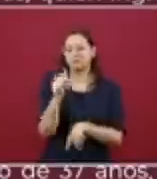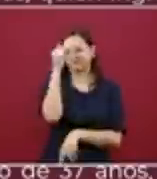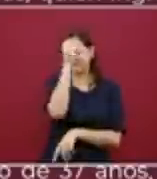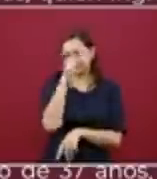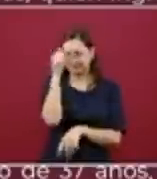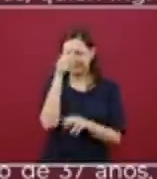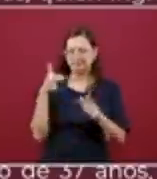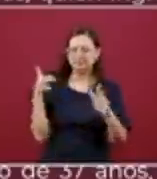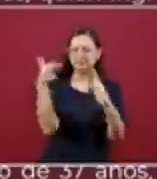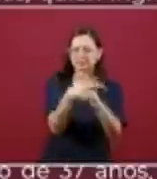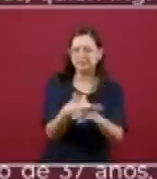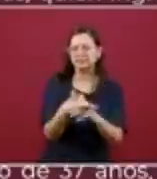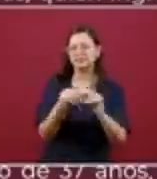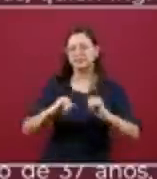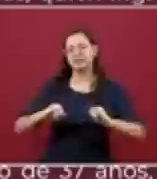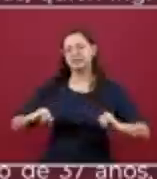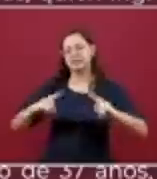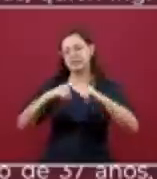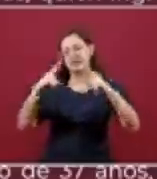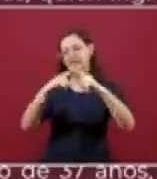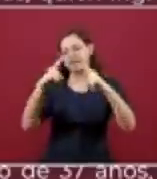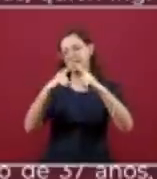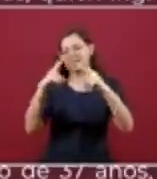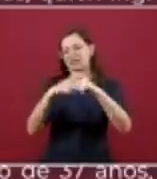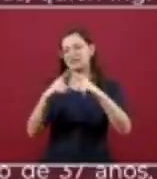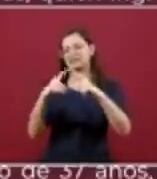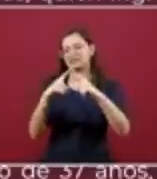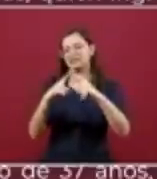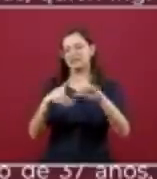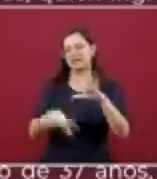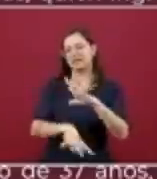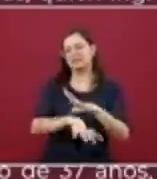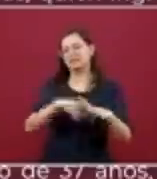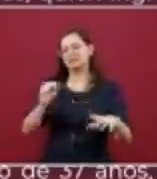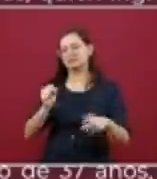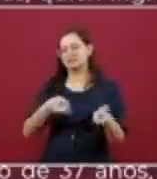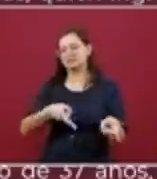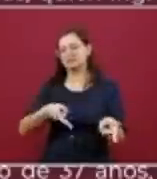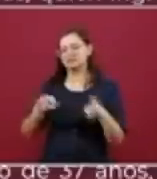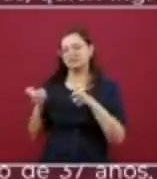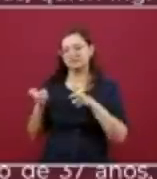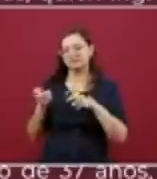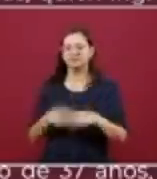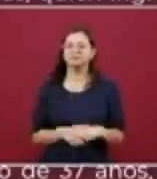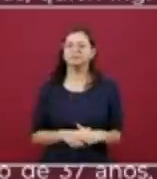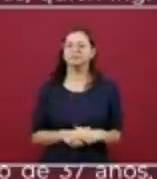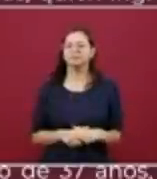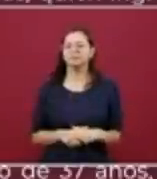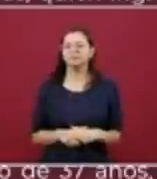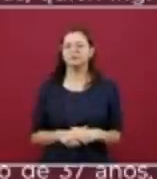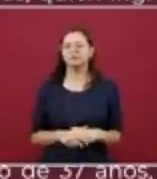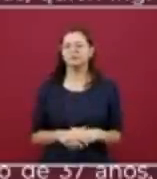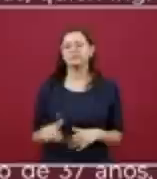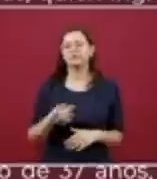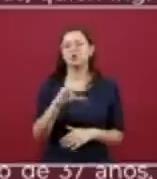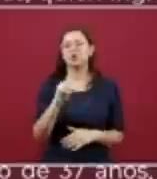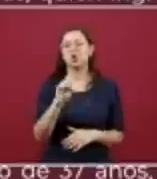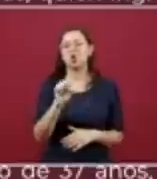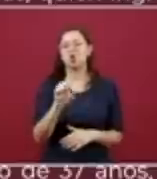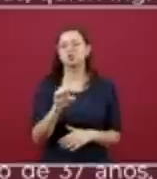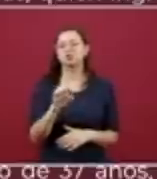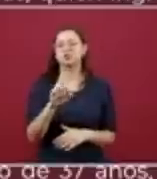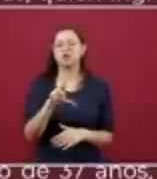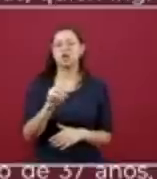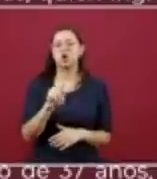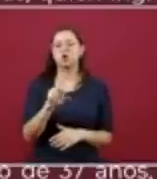saqueó una iglesia aquí por la colonia Escandón. José Ortiz Muñoz, alias